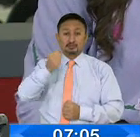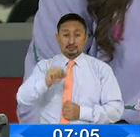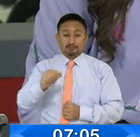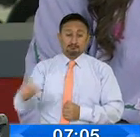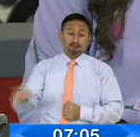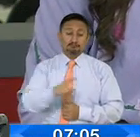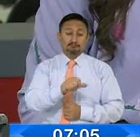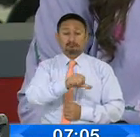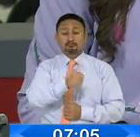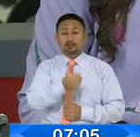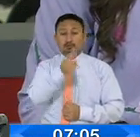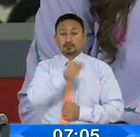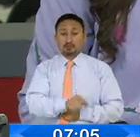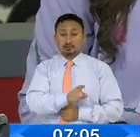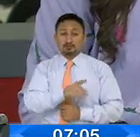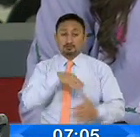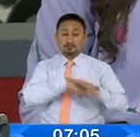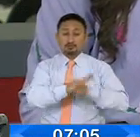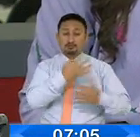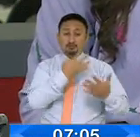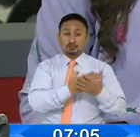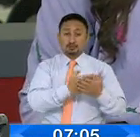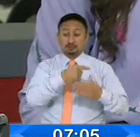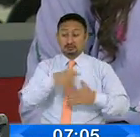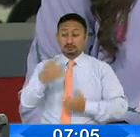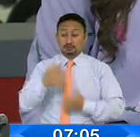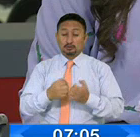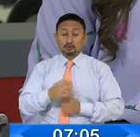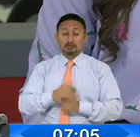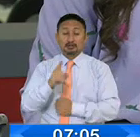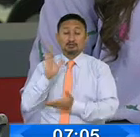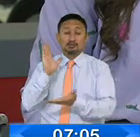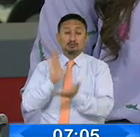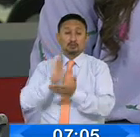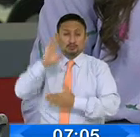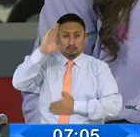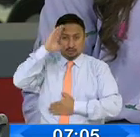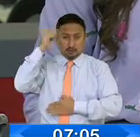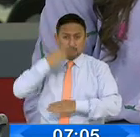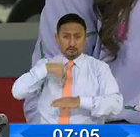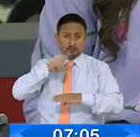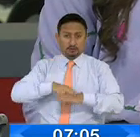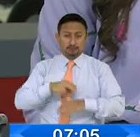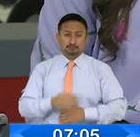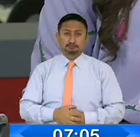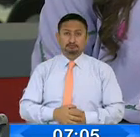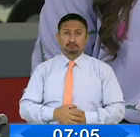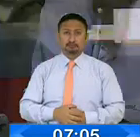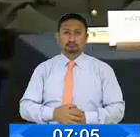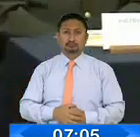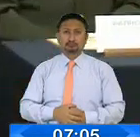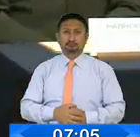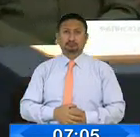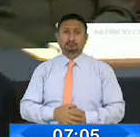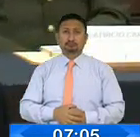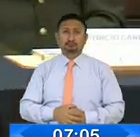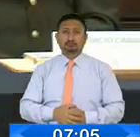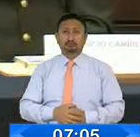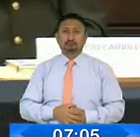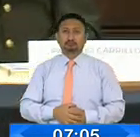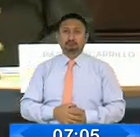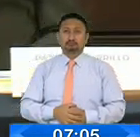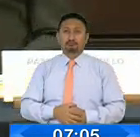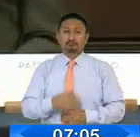de arresto por lavado de dinero que afectaría al Instituto de Seguridad Social de la Policía Nacional. Fue a finales